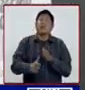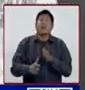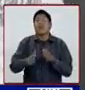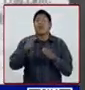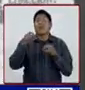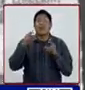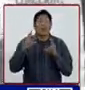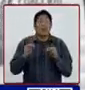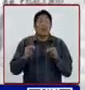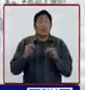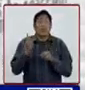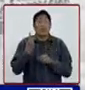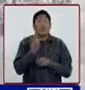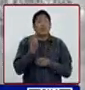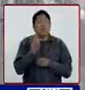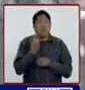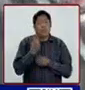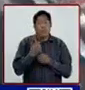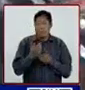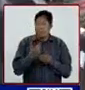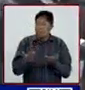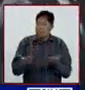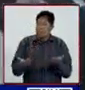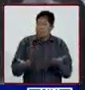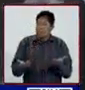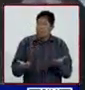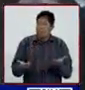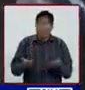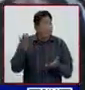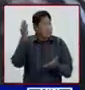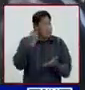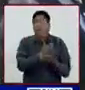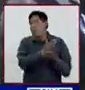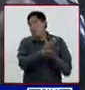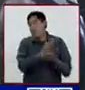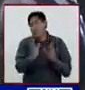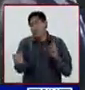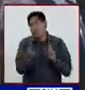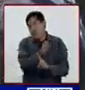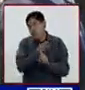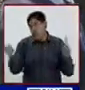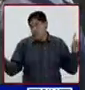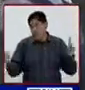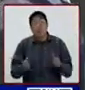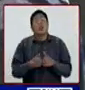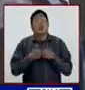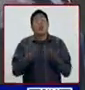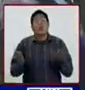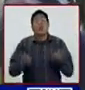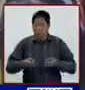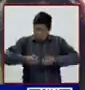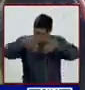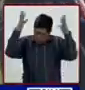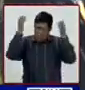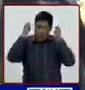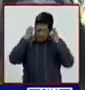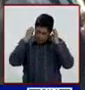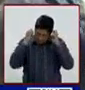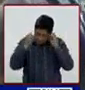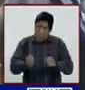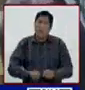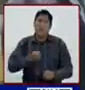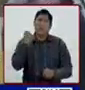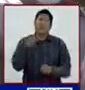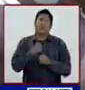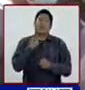No hubieras recibido flores hoy. Dar un alto a la violencia. Y esto lo vamos a hacer con mucha educación,